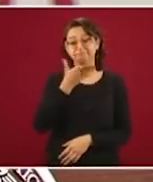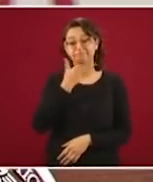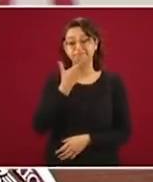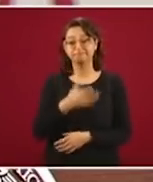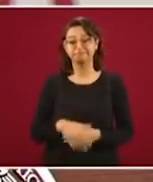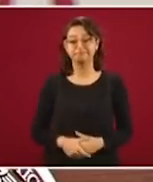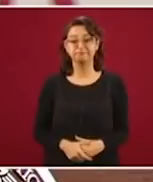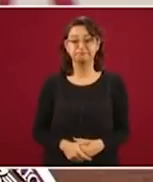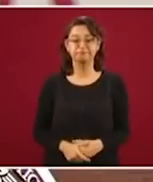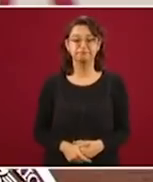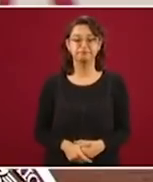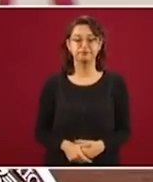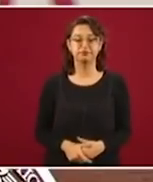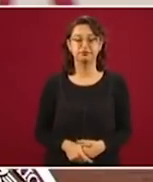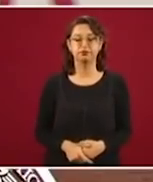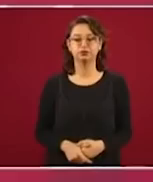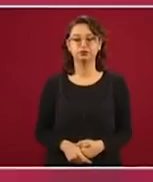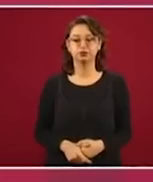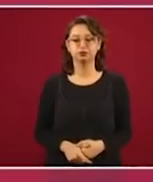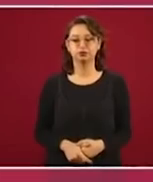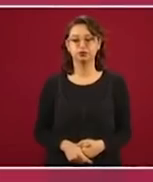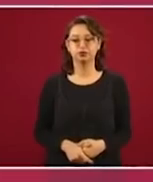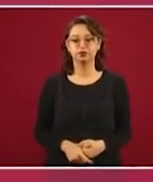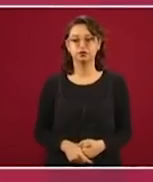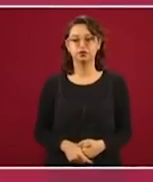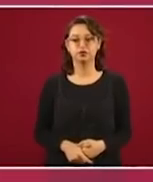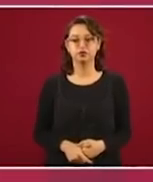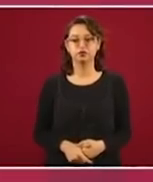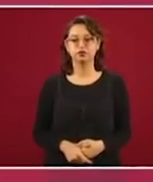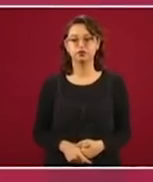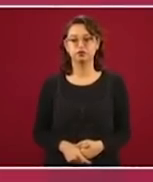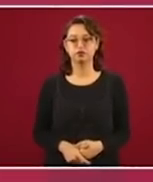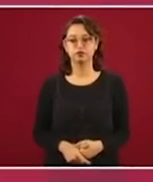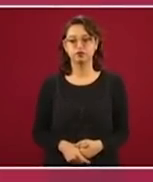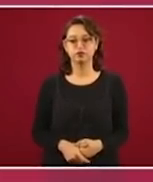Entonces, si ellos